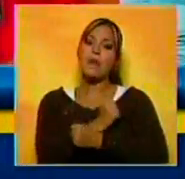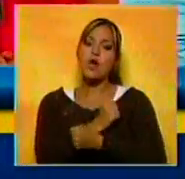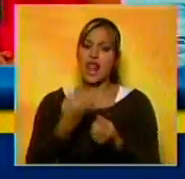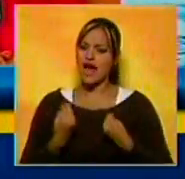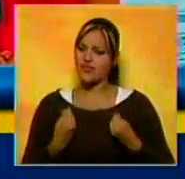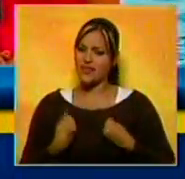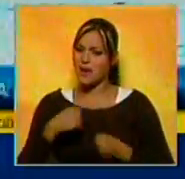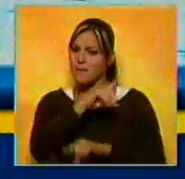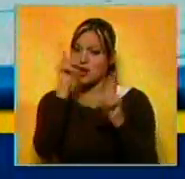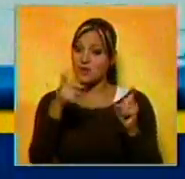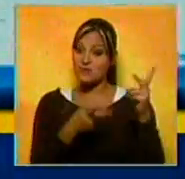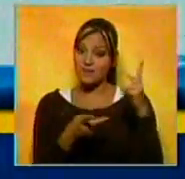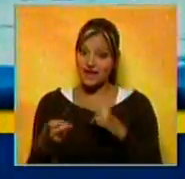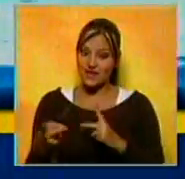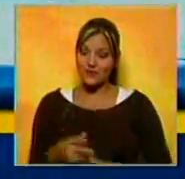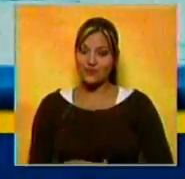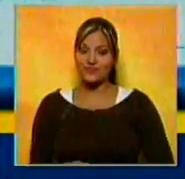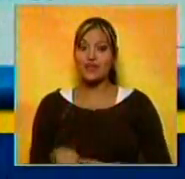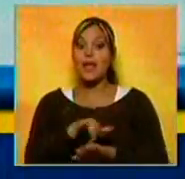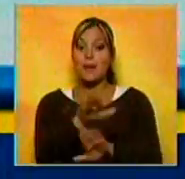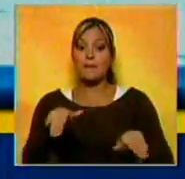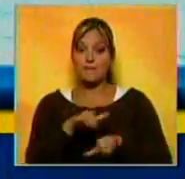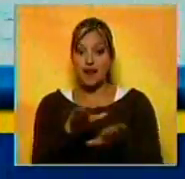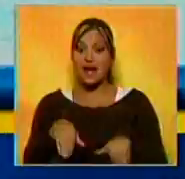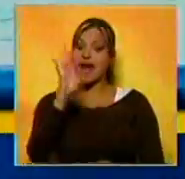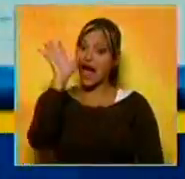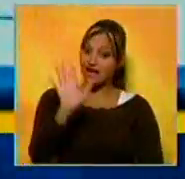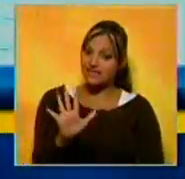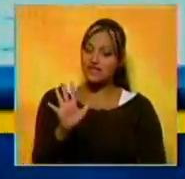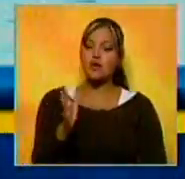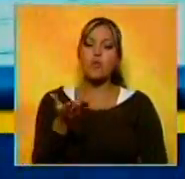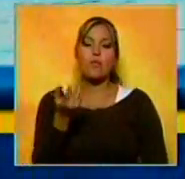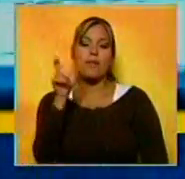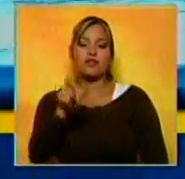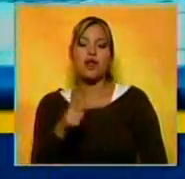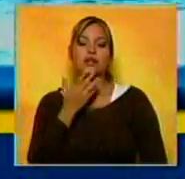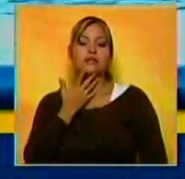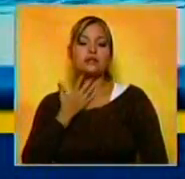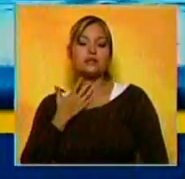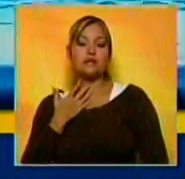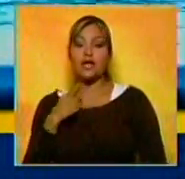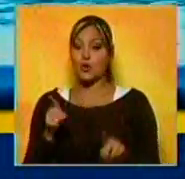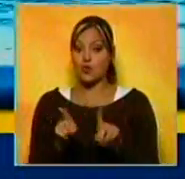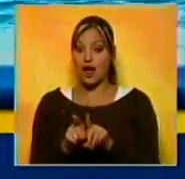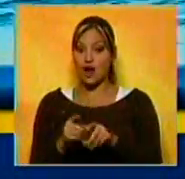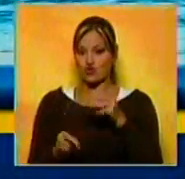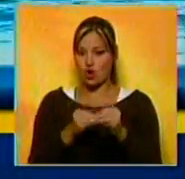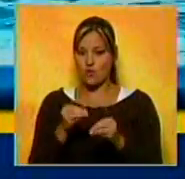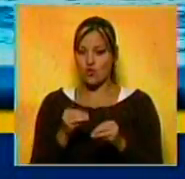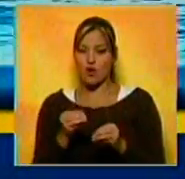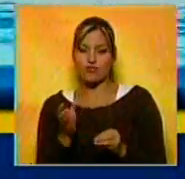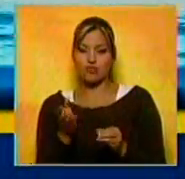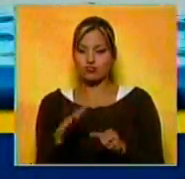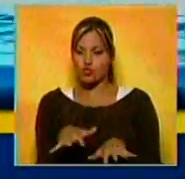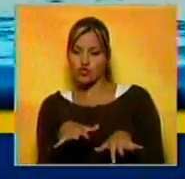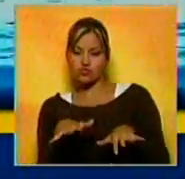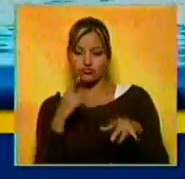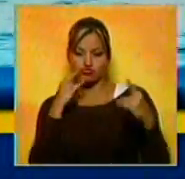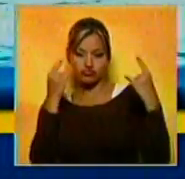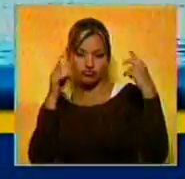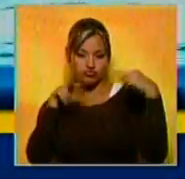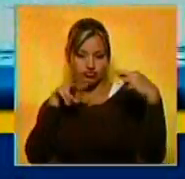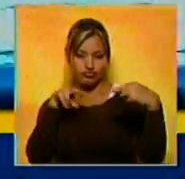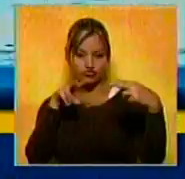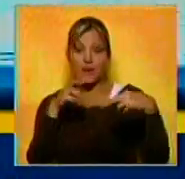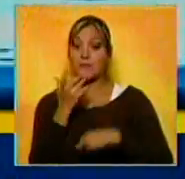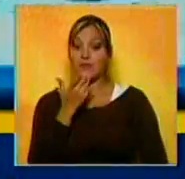vida. Bienvenido. La playa como tal tiene ese componente erótico, tiene ese componente también así como que sensual, ¿no? Pero del